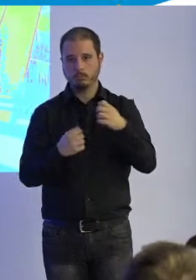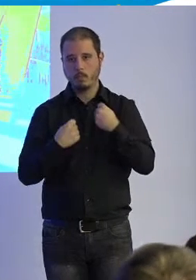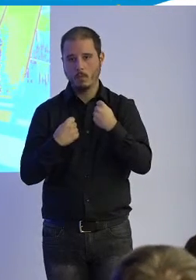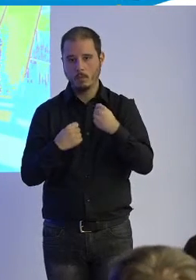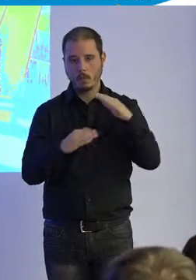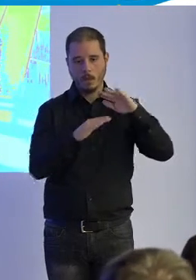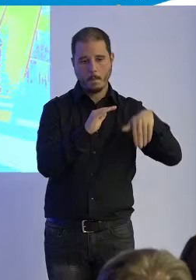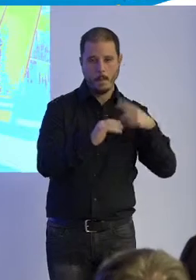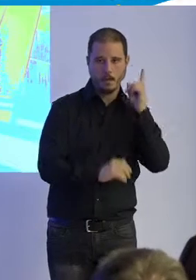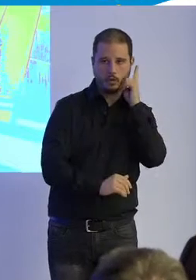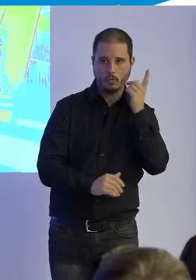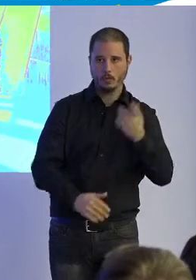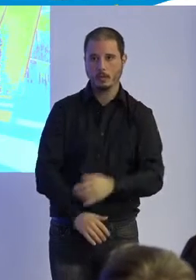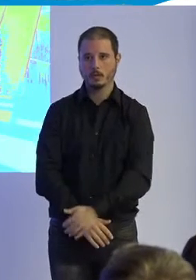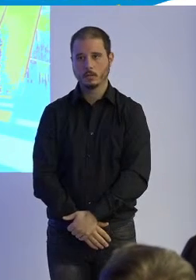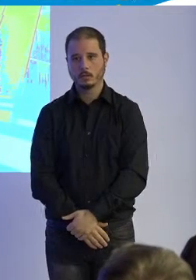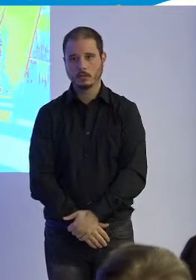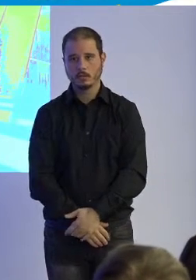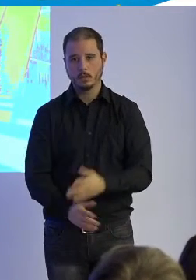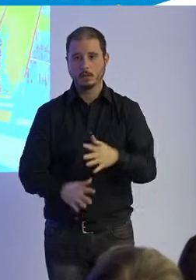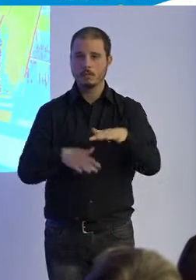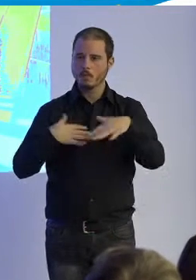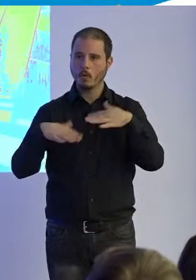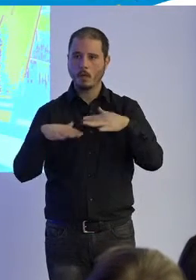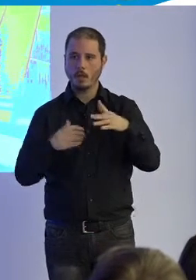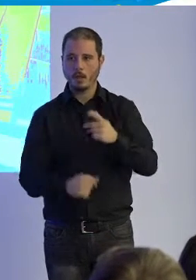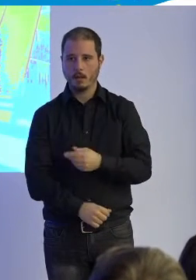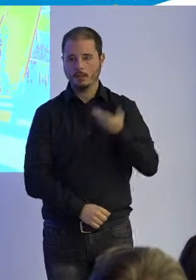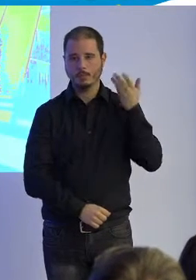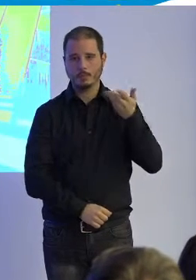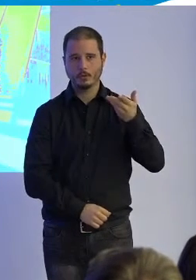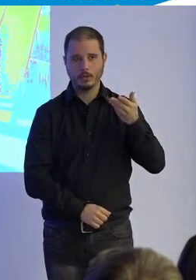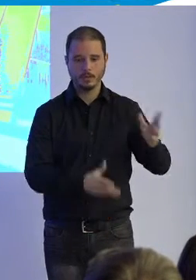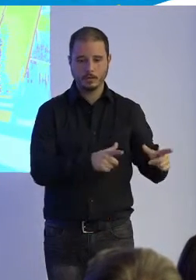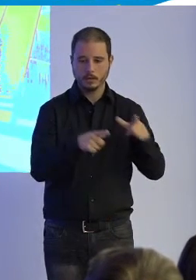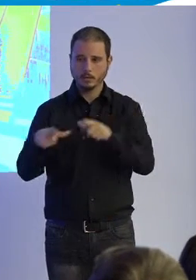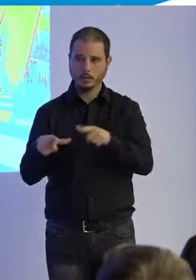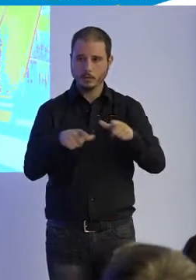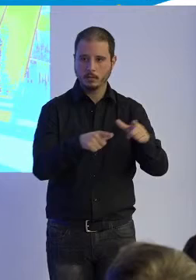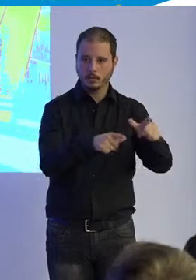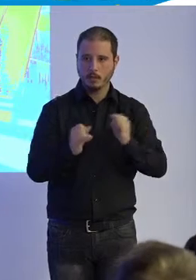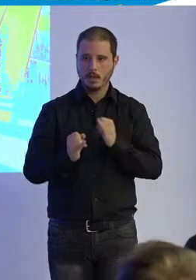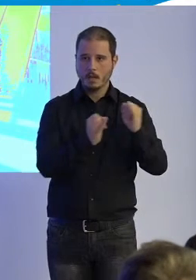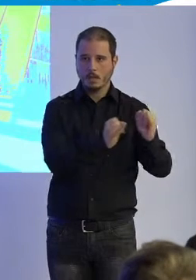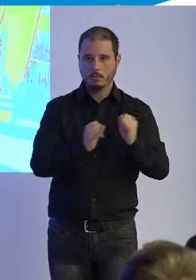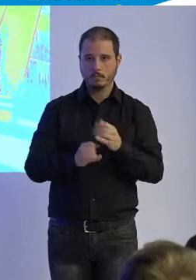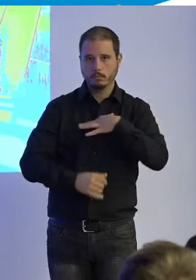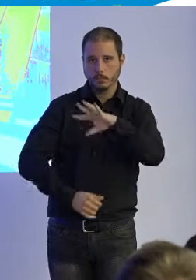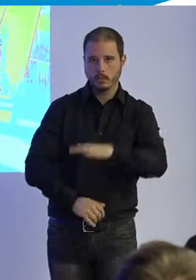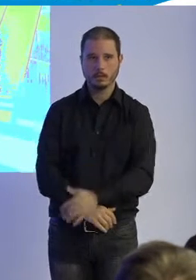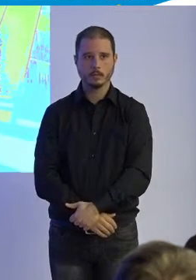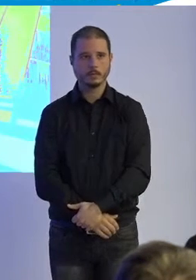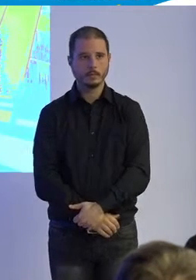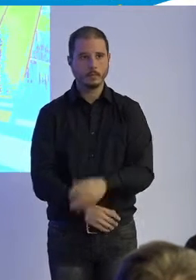adaptaciones, y sobre todo movilidad. Y una cosa que para la presentación he estado viendo en estos días es el tema, las charlas